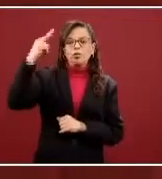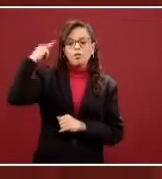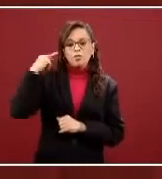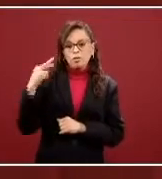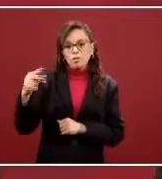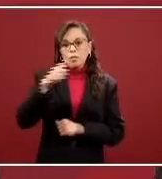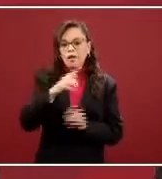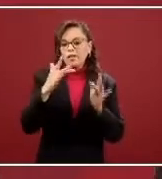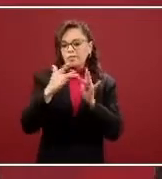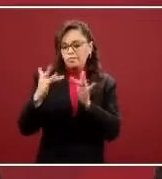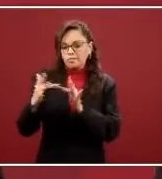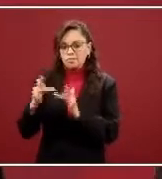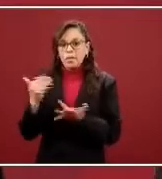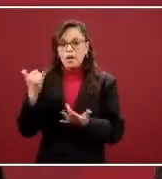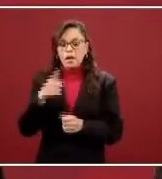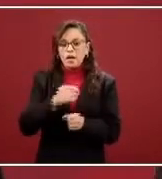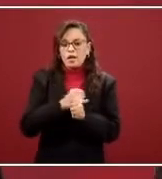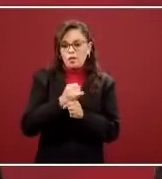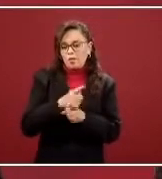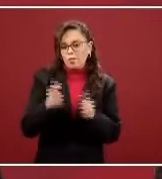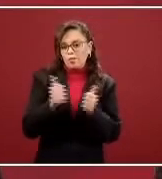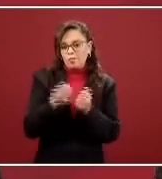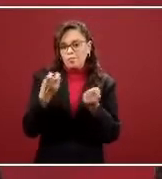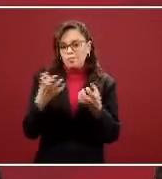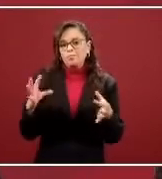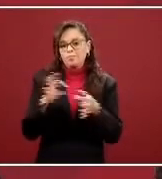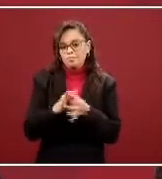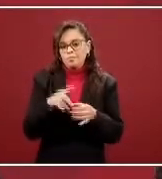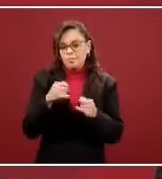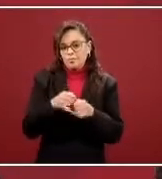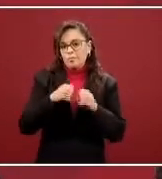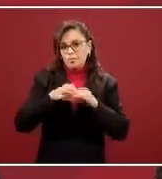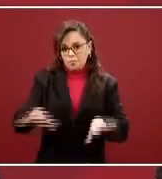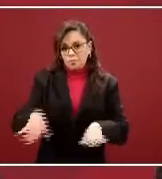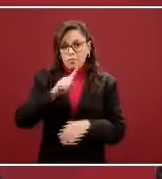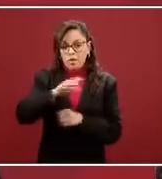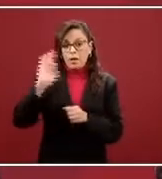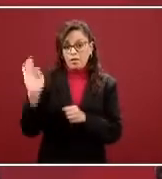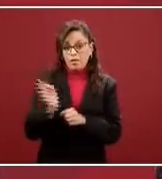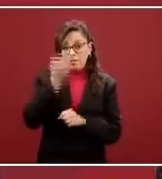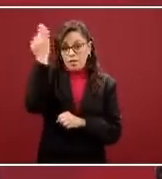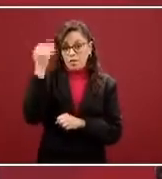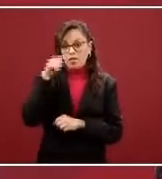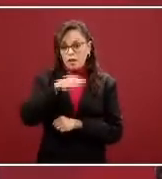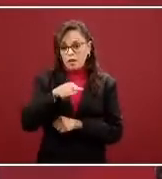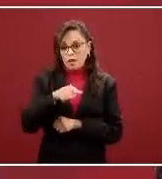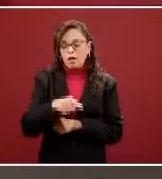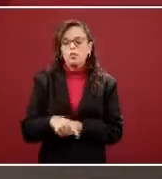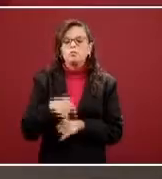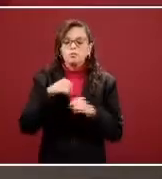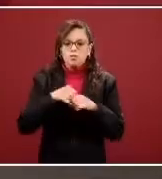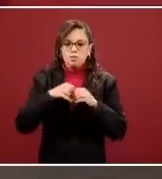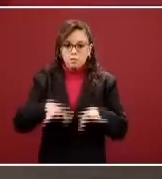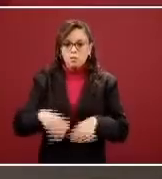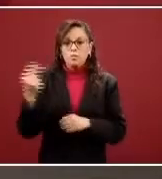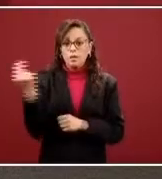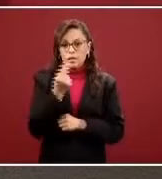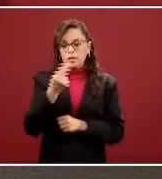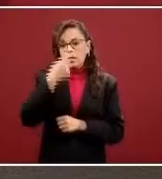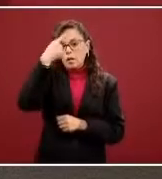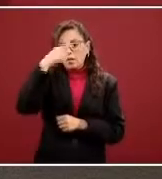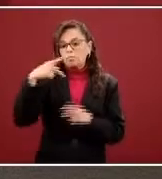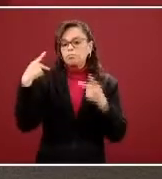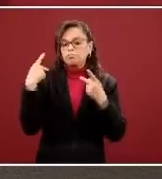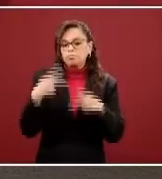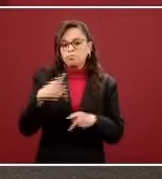esta información. Entonces, en el nivel federal se concentra a nivel de la información que se requiere para efectos de la salud pública, es